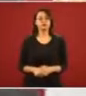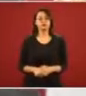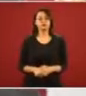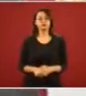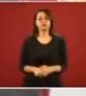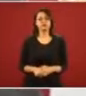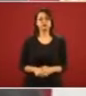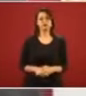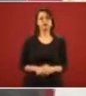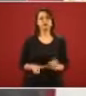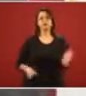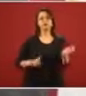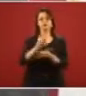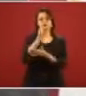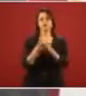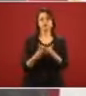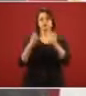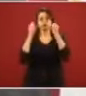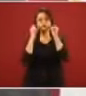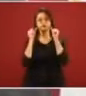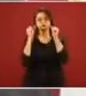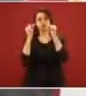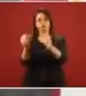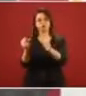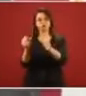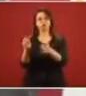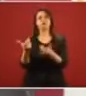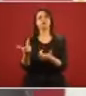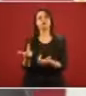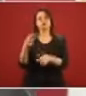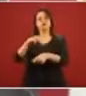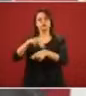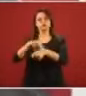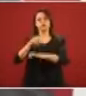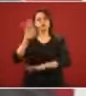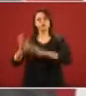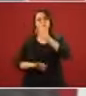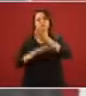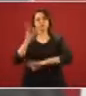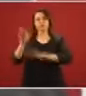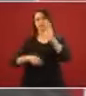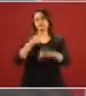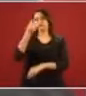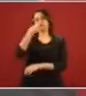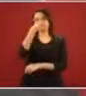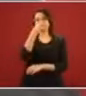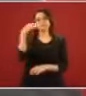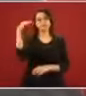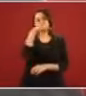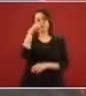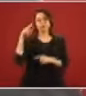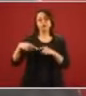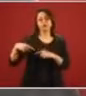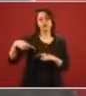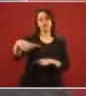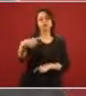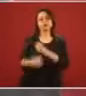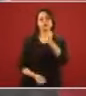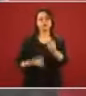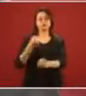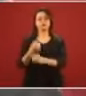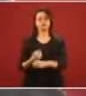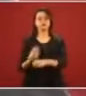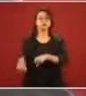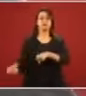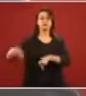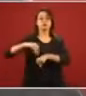El programa Atención Médica y Medicamentos Gratuitos, este año de aumento 40 mil